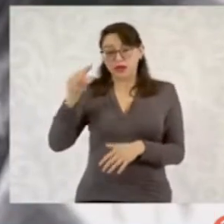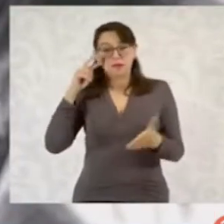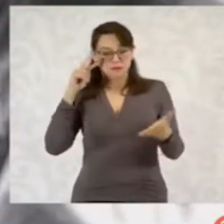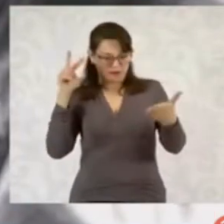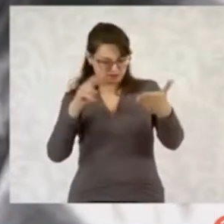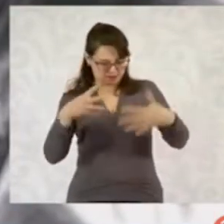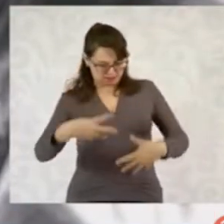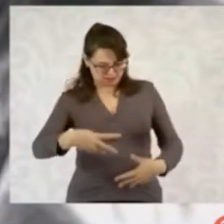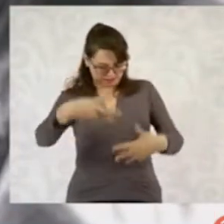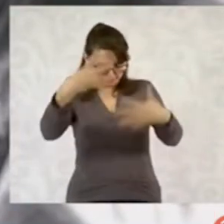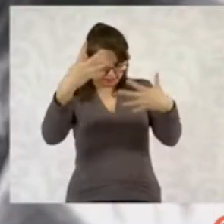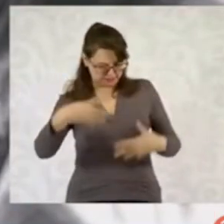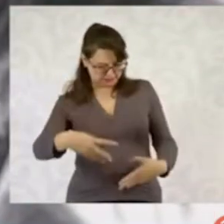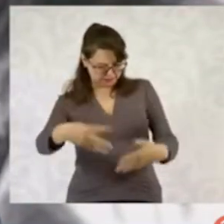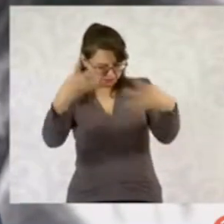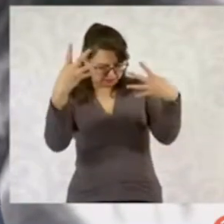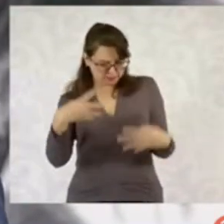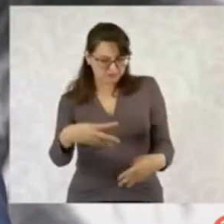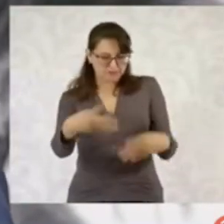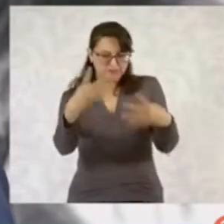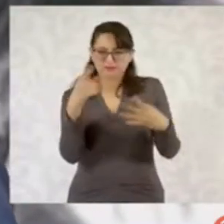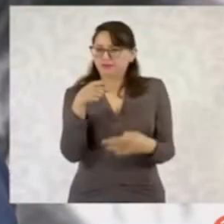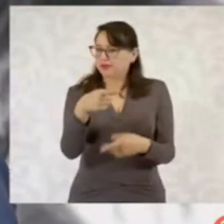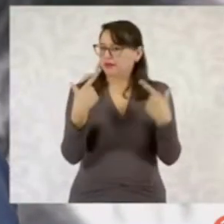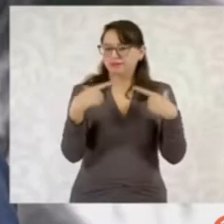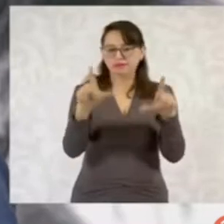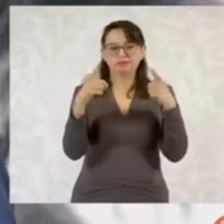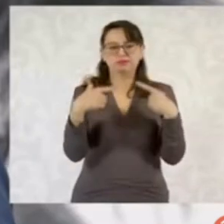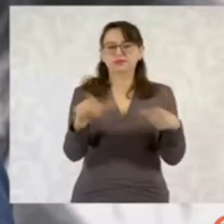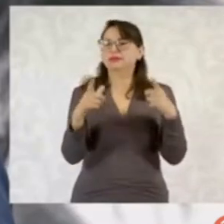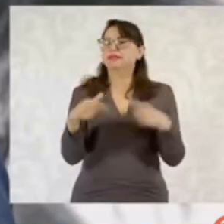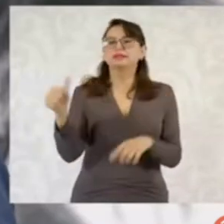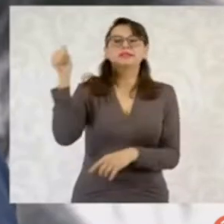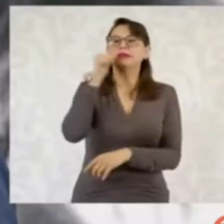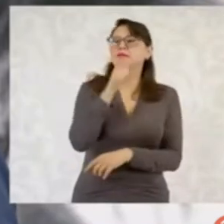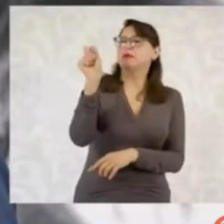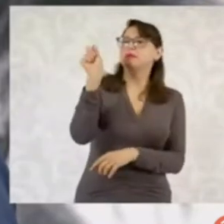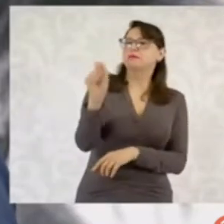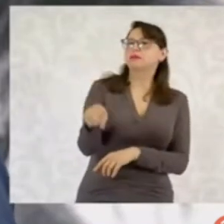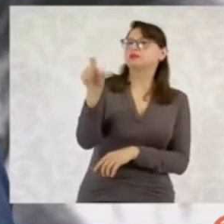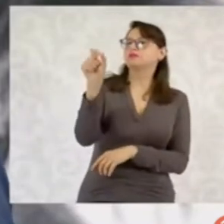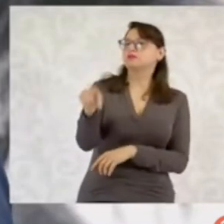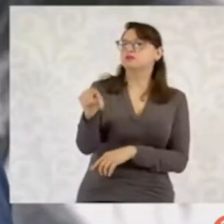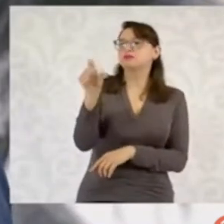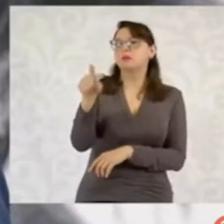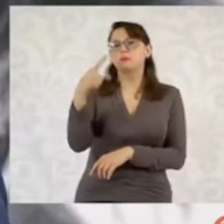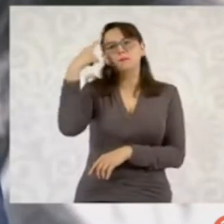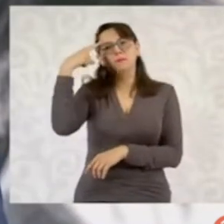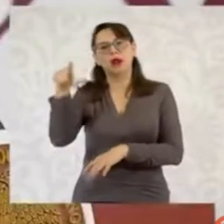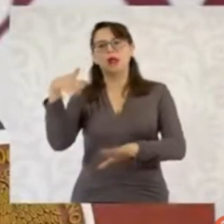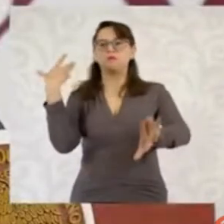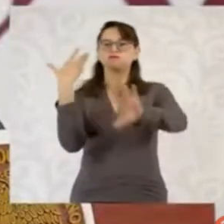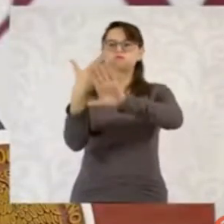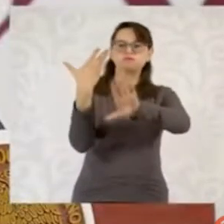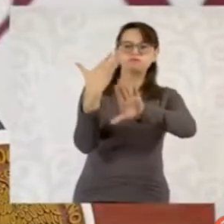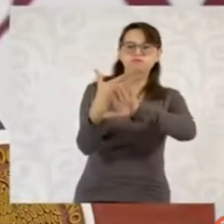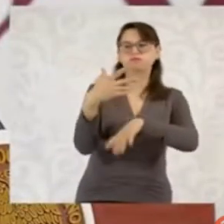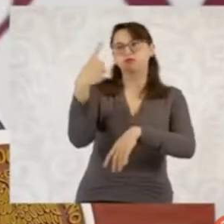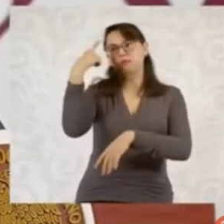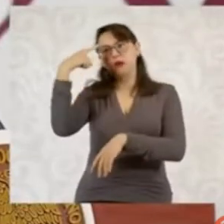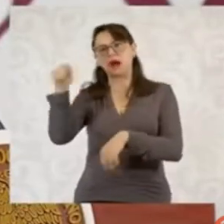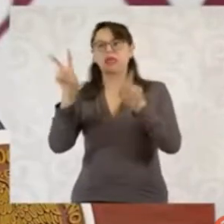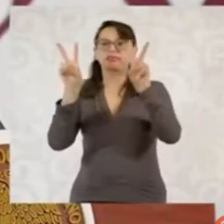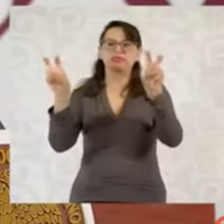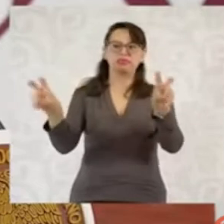su actividad en las redes sociales, sus publicaciones tienen que ver con la provocación o el empobrecimiento de